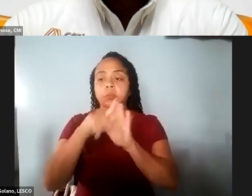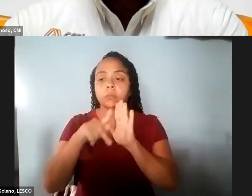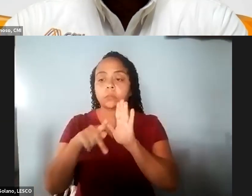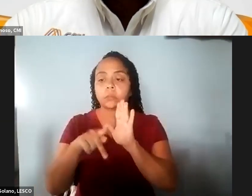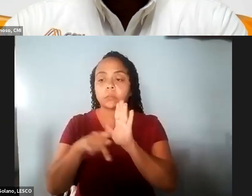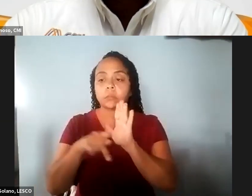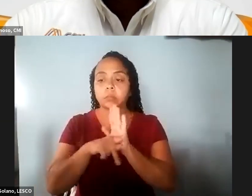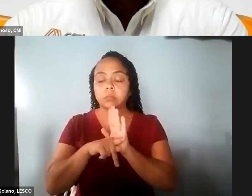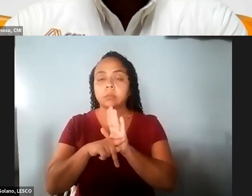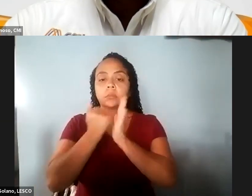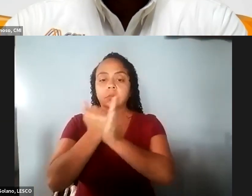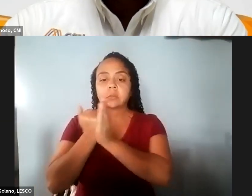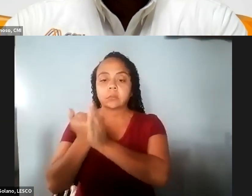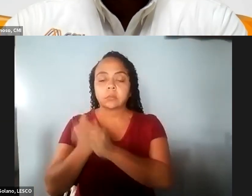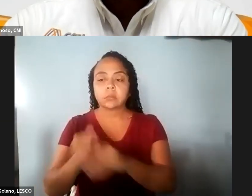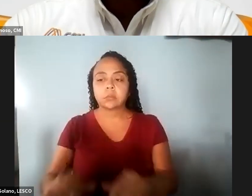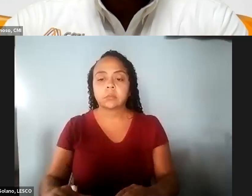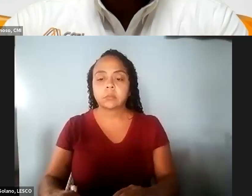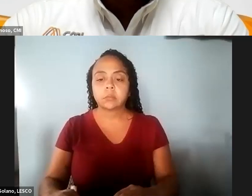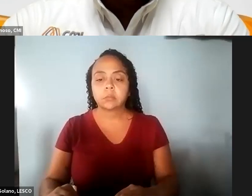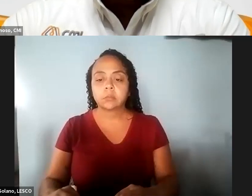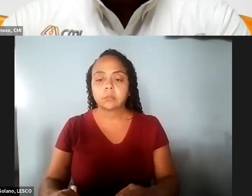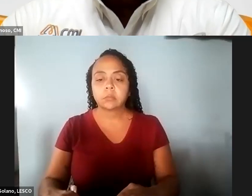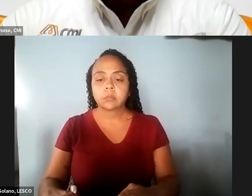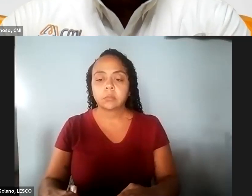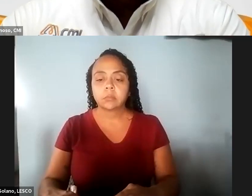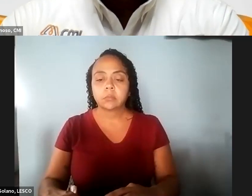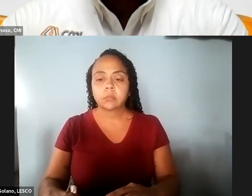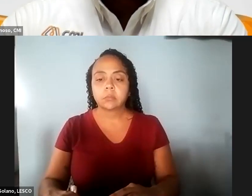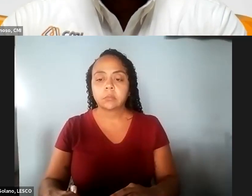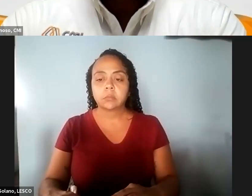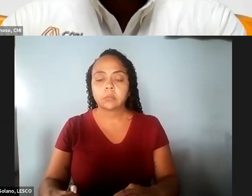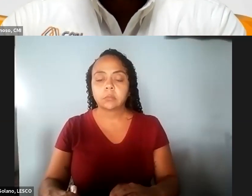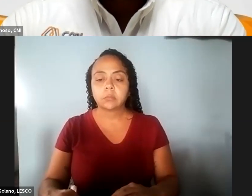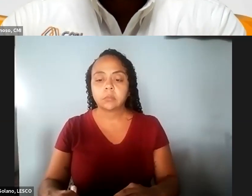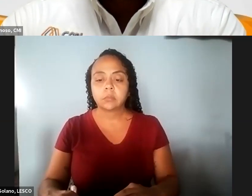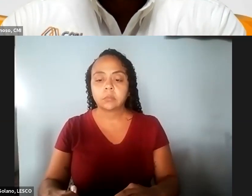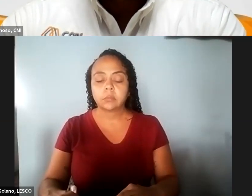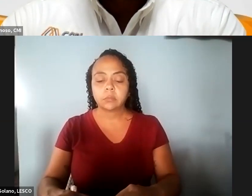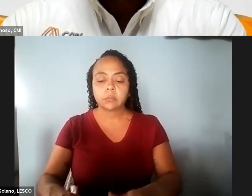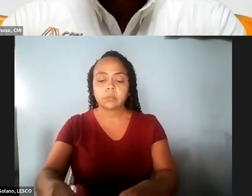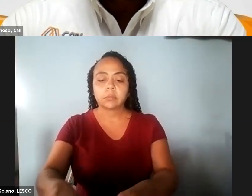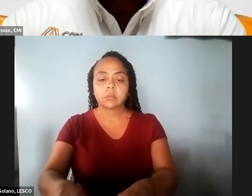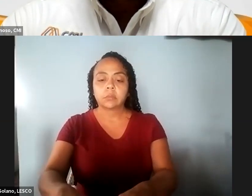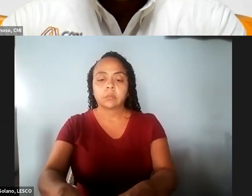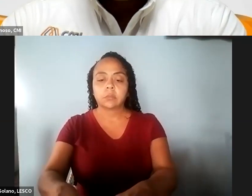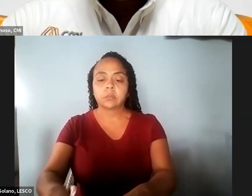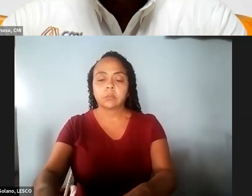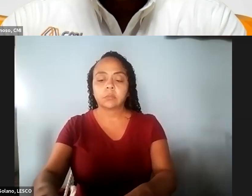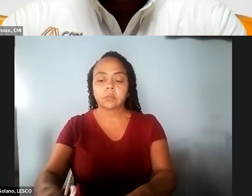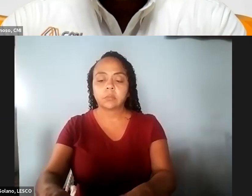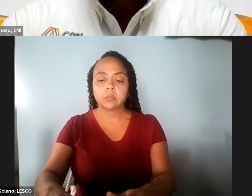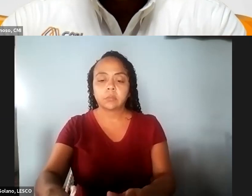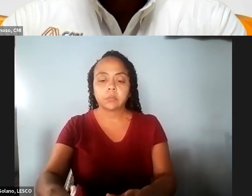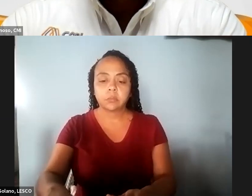principio de gana gana y en el que como decía peter en el principio de que la resiliencia la